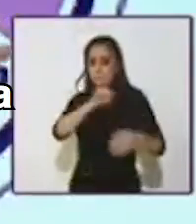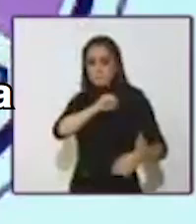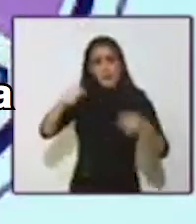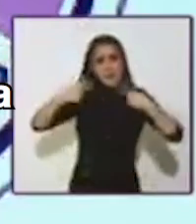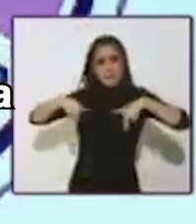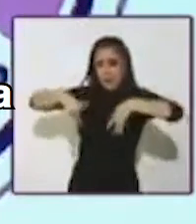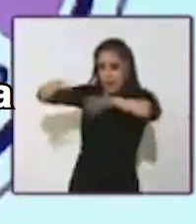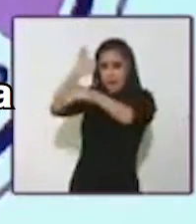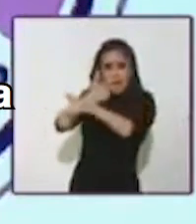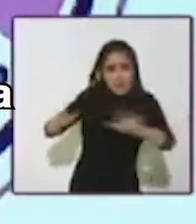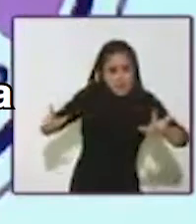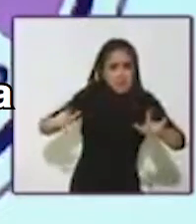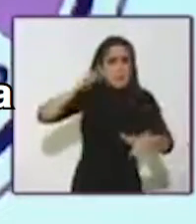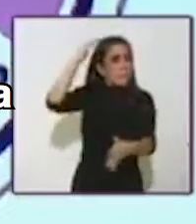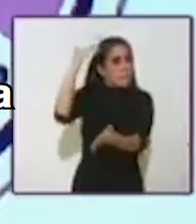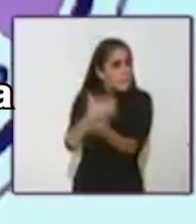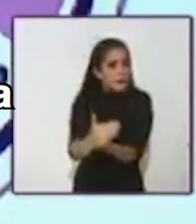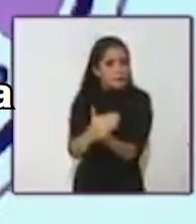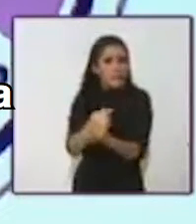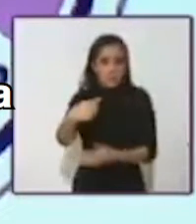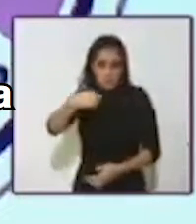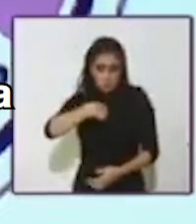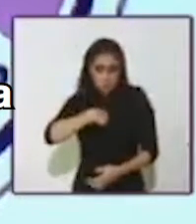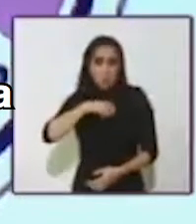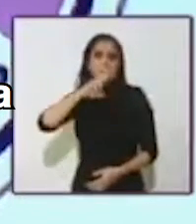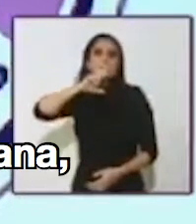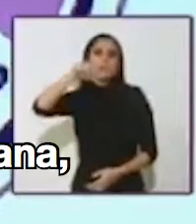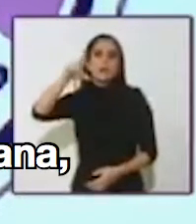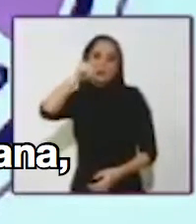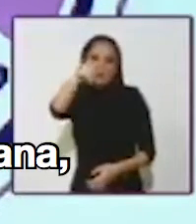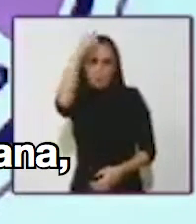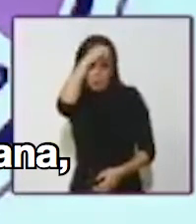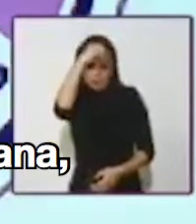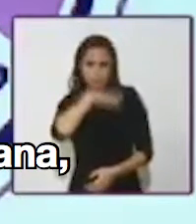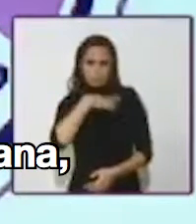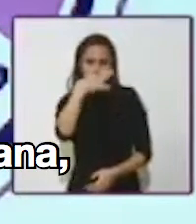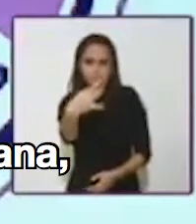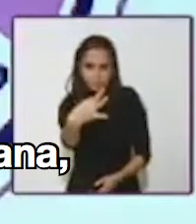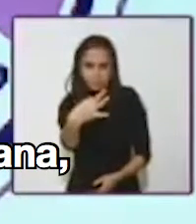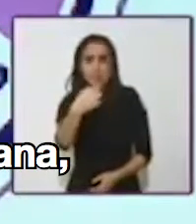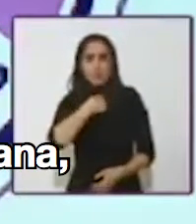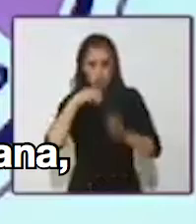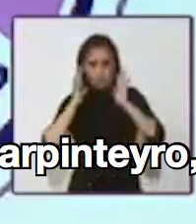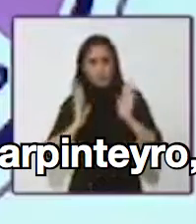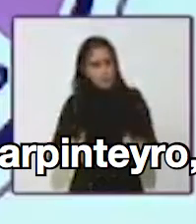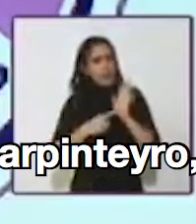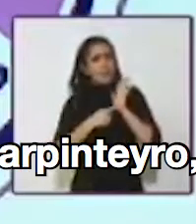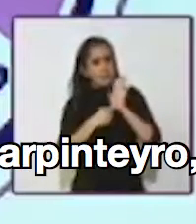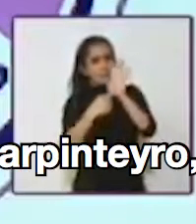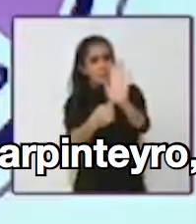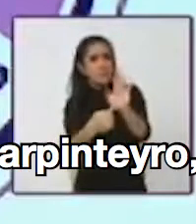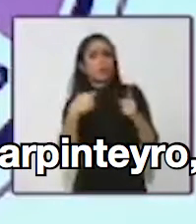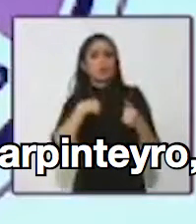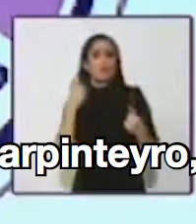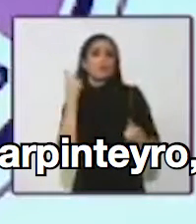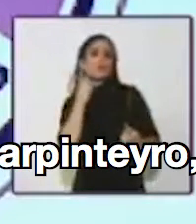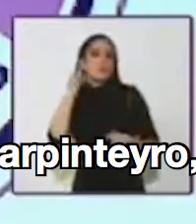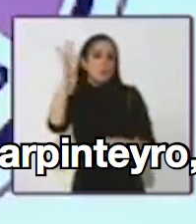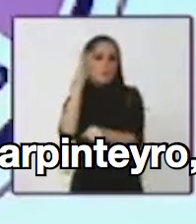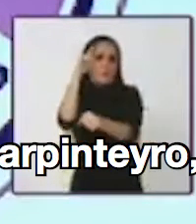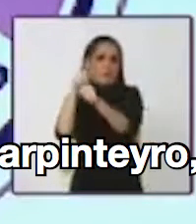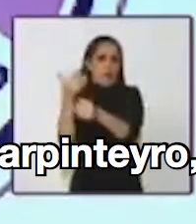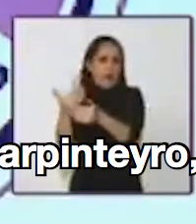Durante un encuentro con integrantes de la Confederación Nacional Cooperativa de Actividades Diversas de la República Mexicana, la abanderada de Nueva